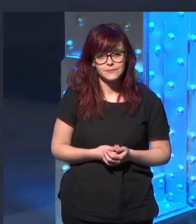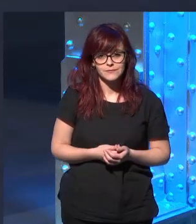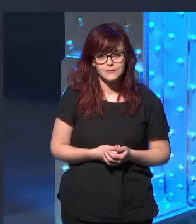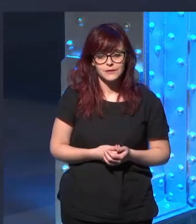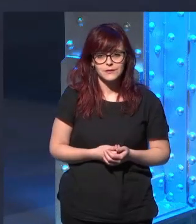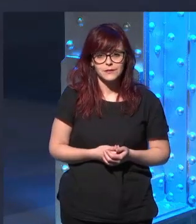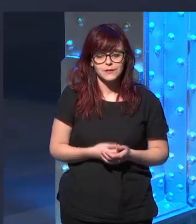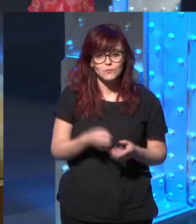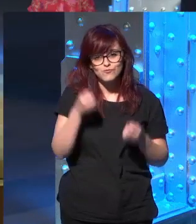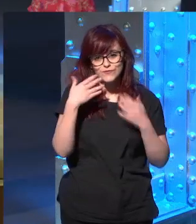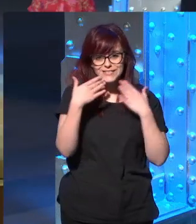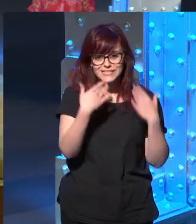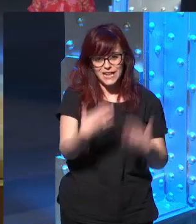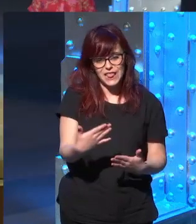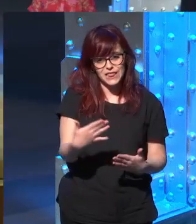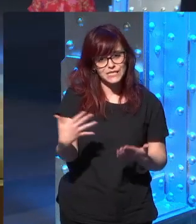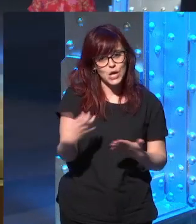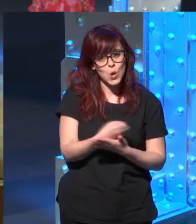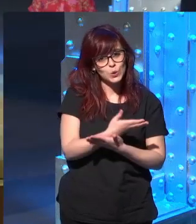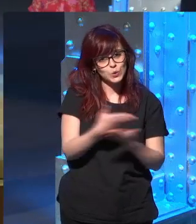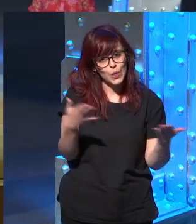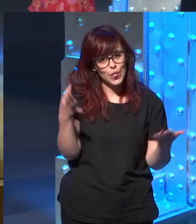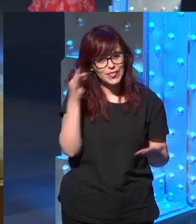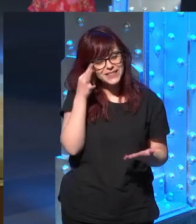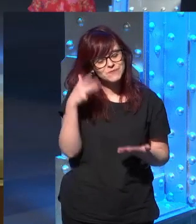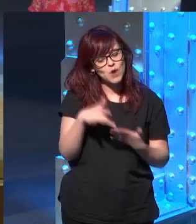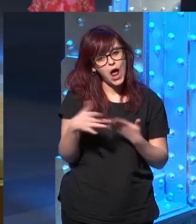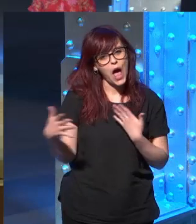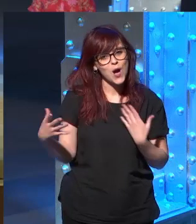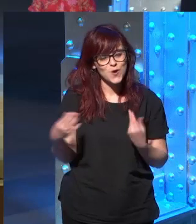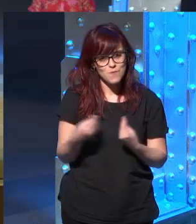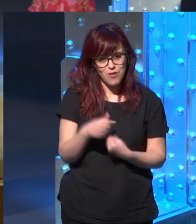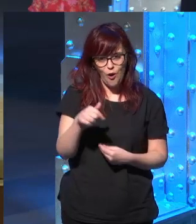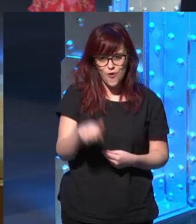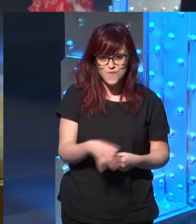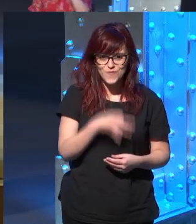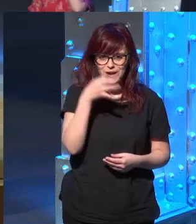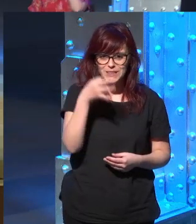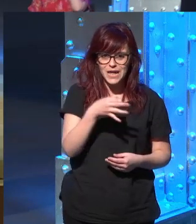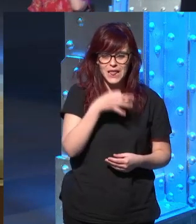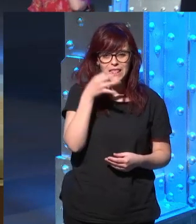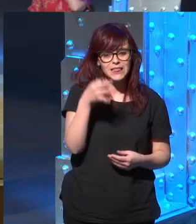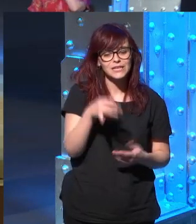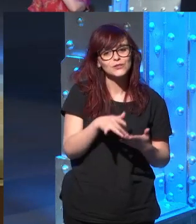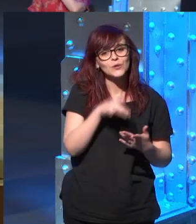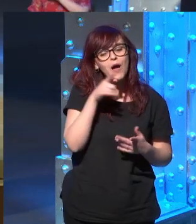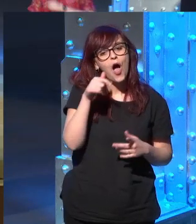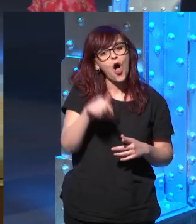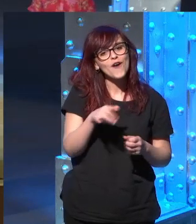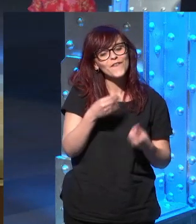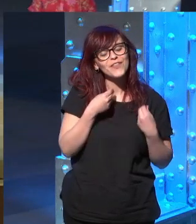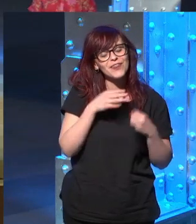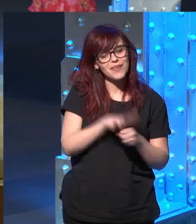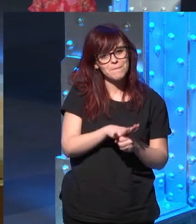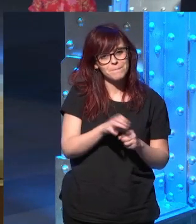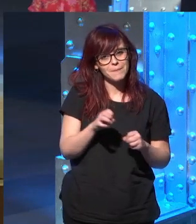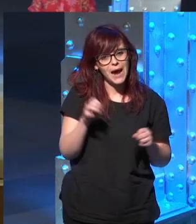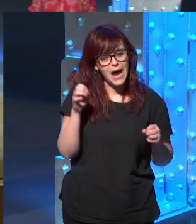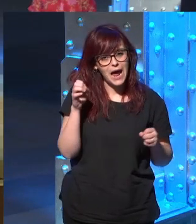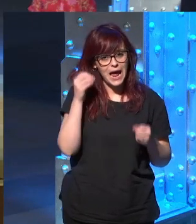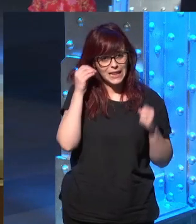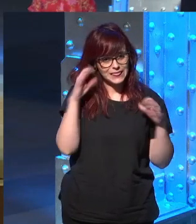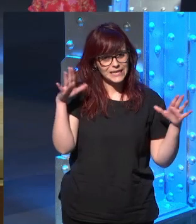Bueno, pues muchas gracias a todas por habernos acompañado esta tarde en este Hay Vida en Martes. Por